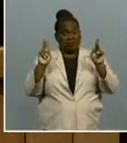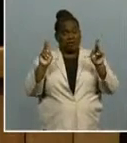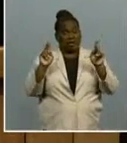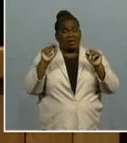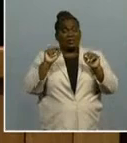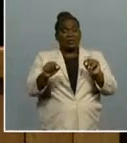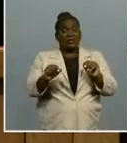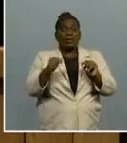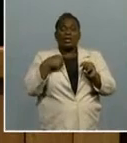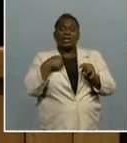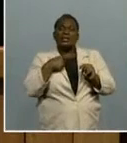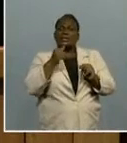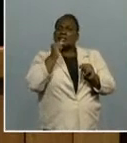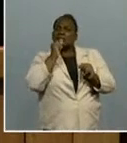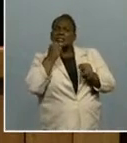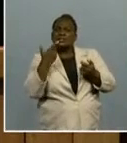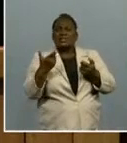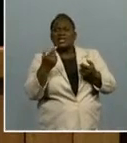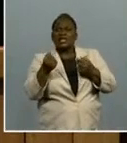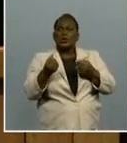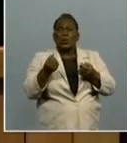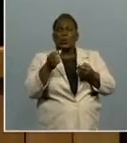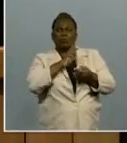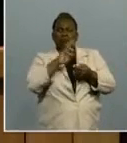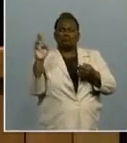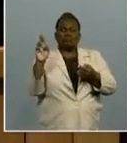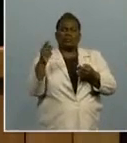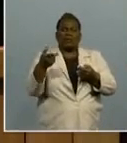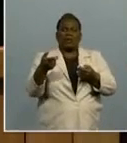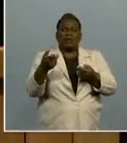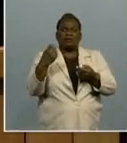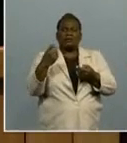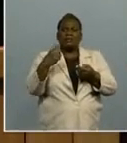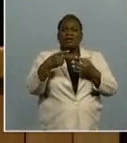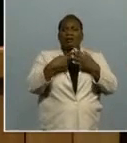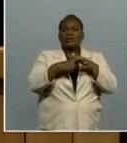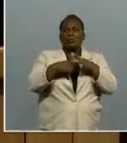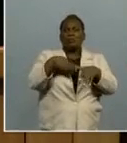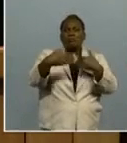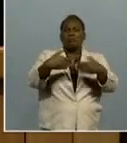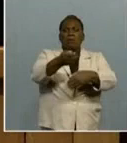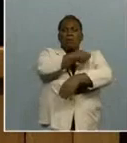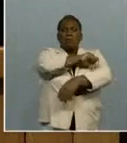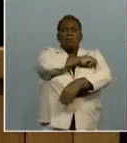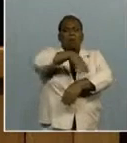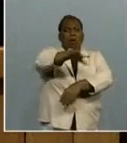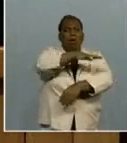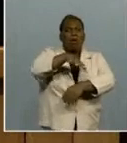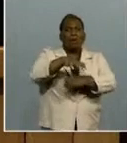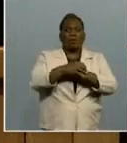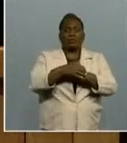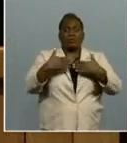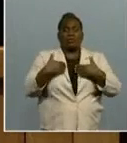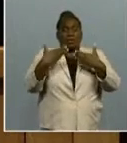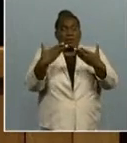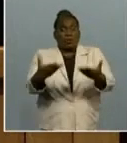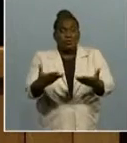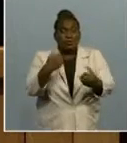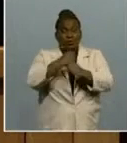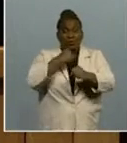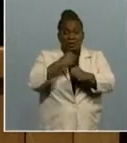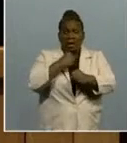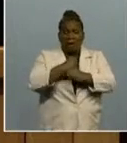como la inquietud revolucionaria la sensibilidad por los problemas del pueblo la disposición para la entrega y la